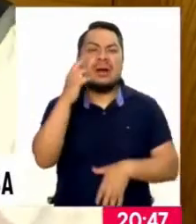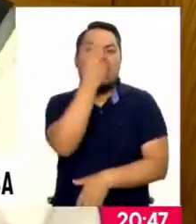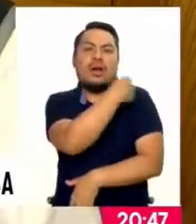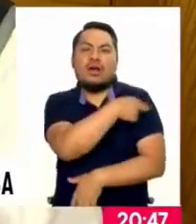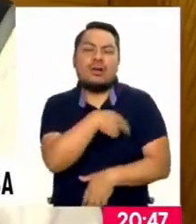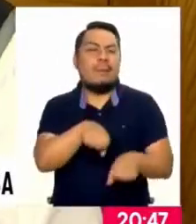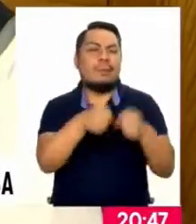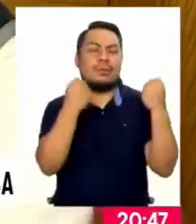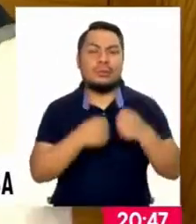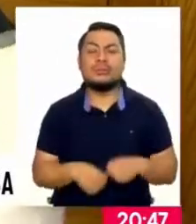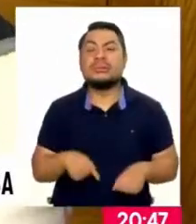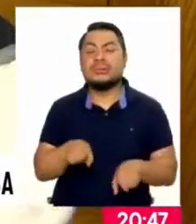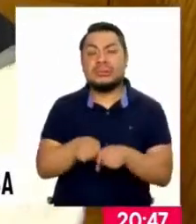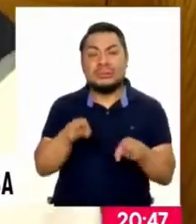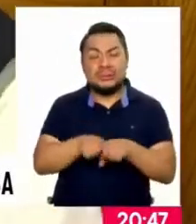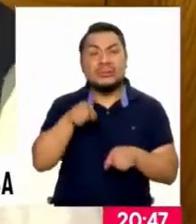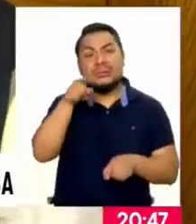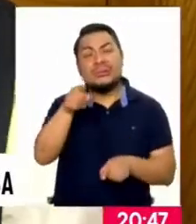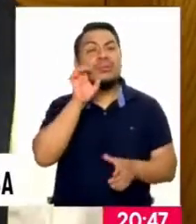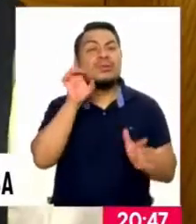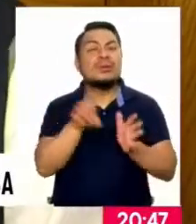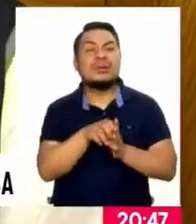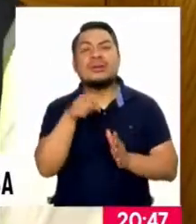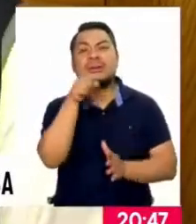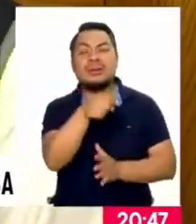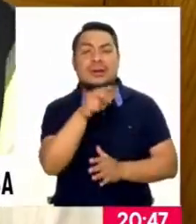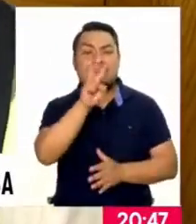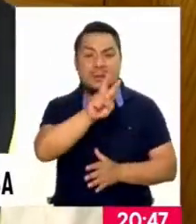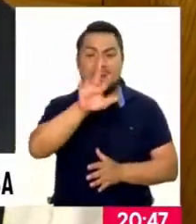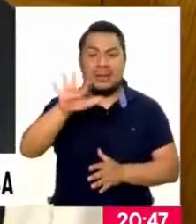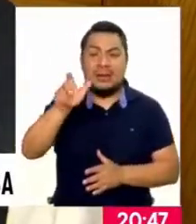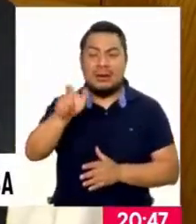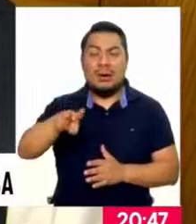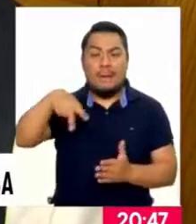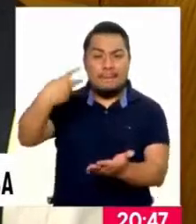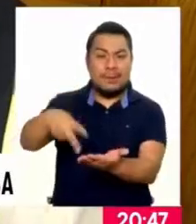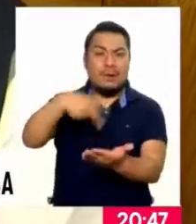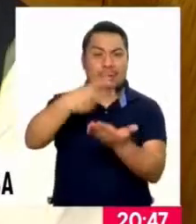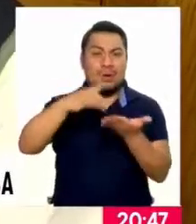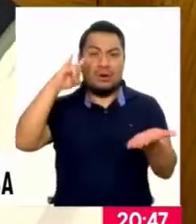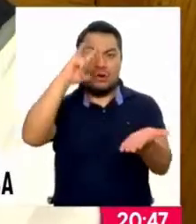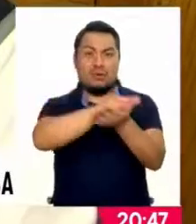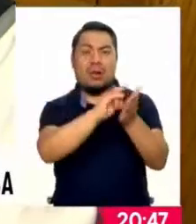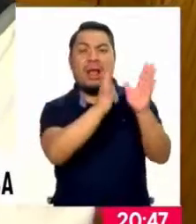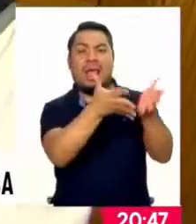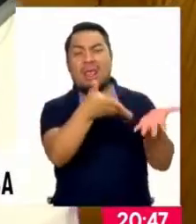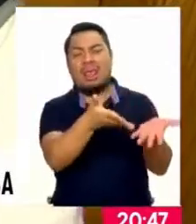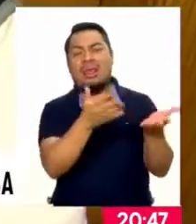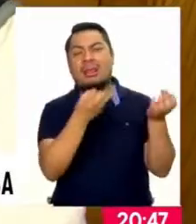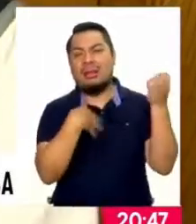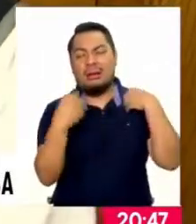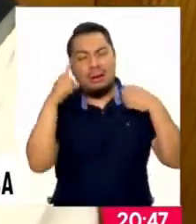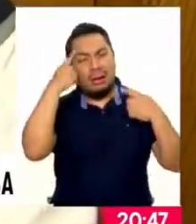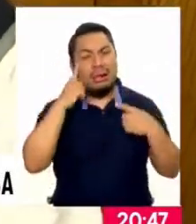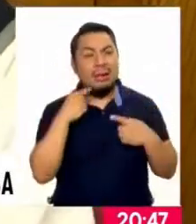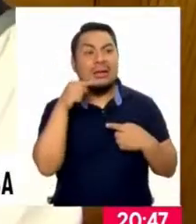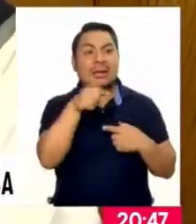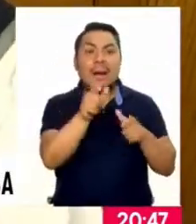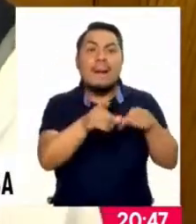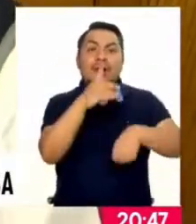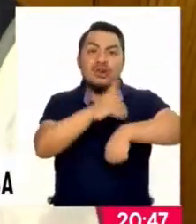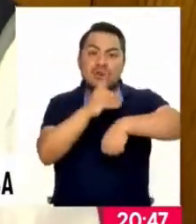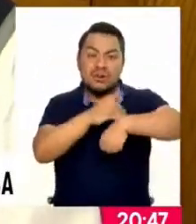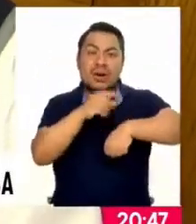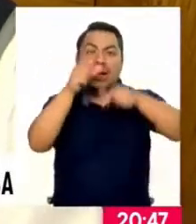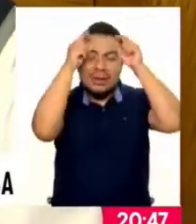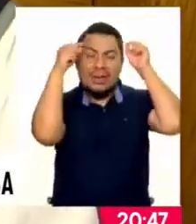trabajador de salud está y dentro por ejemplo de los veinticinco heridos que están en el aeropuerto son personal asistencial hay